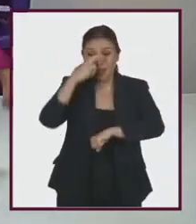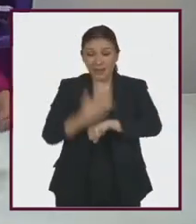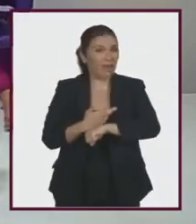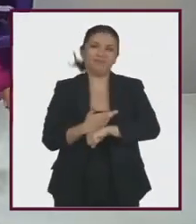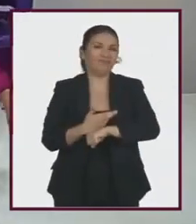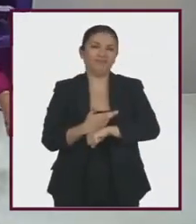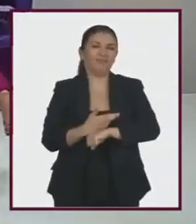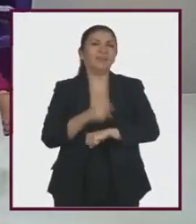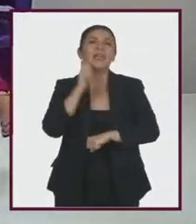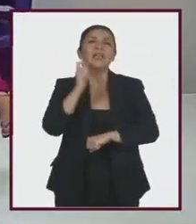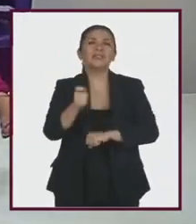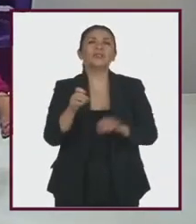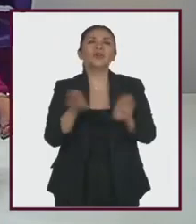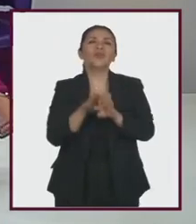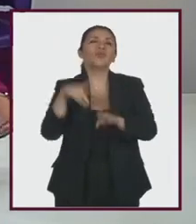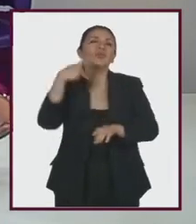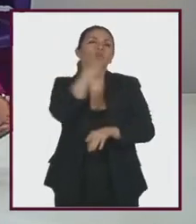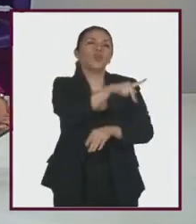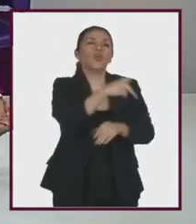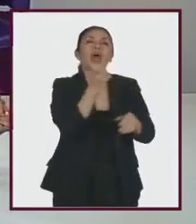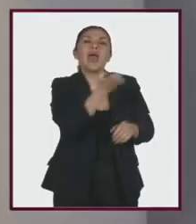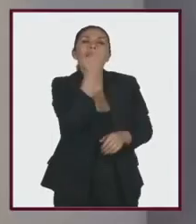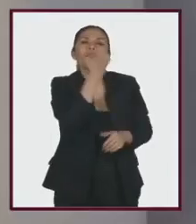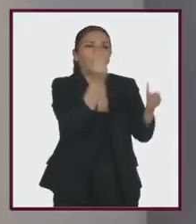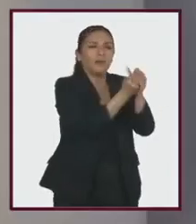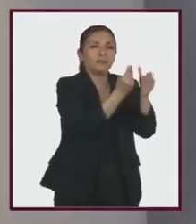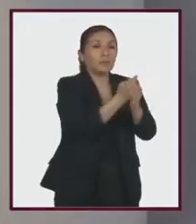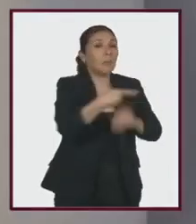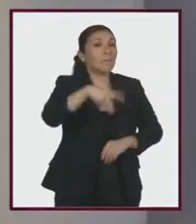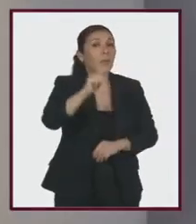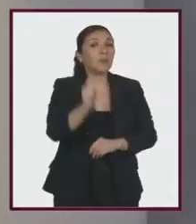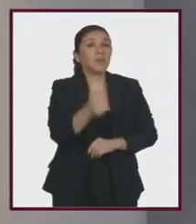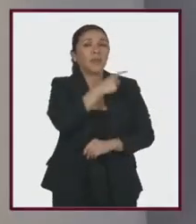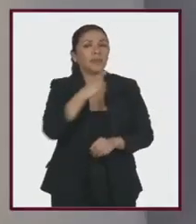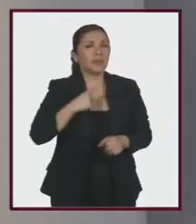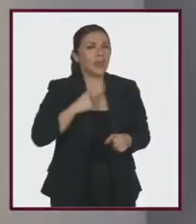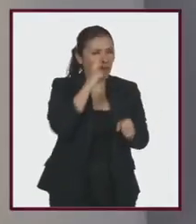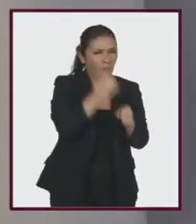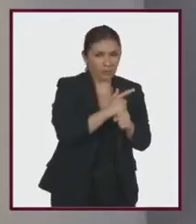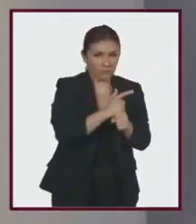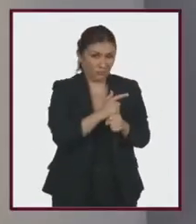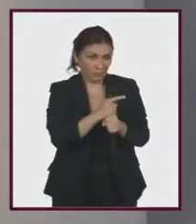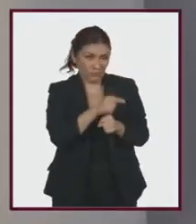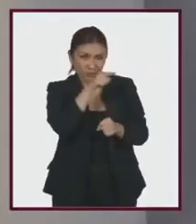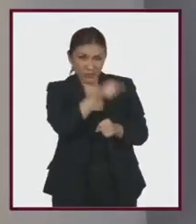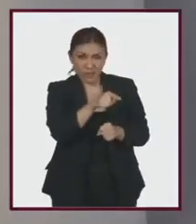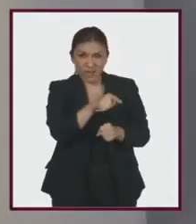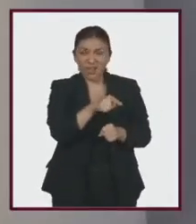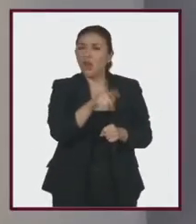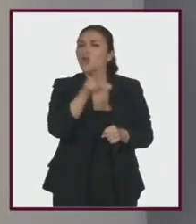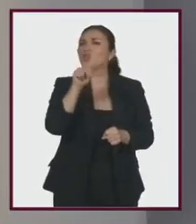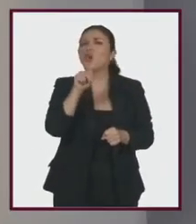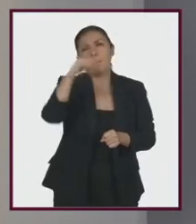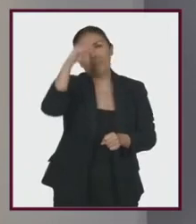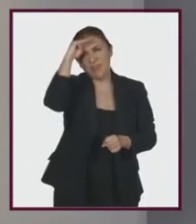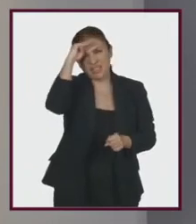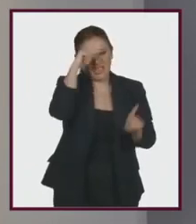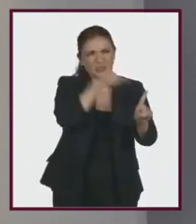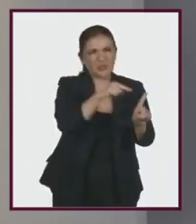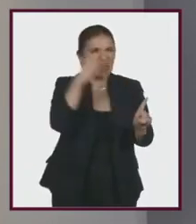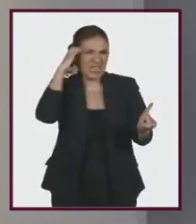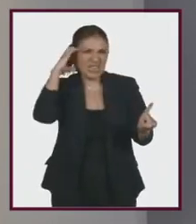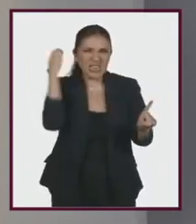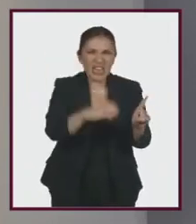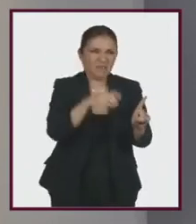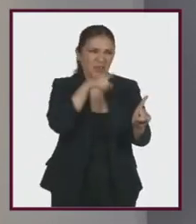más bien es más interno, sí. Pero lo primero es identificar sin criminalizar y sin